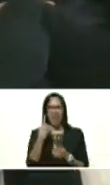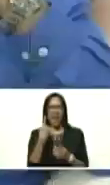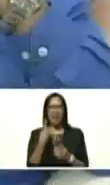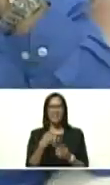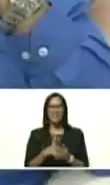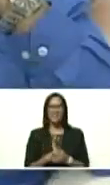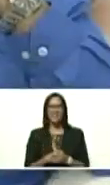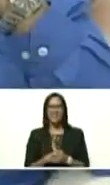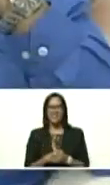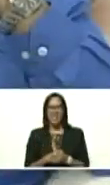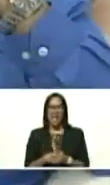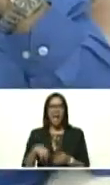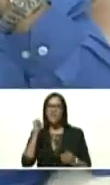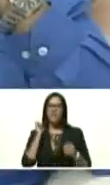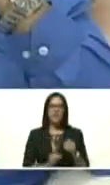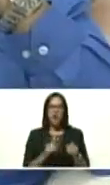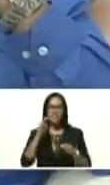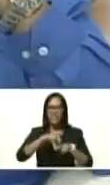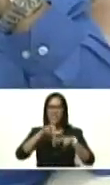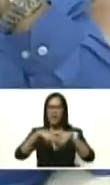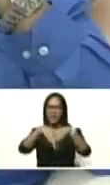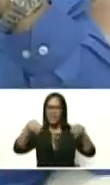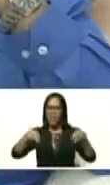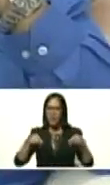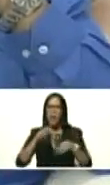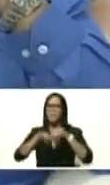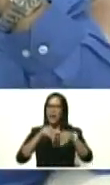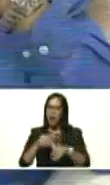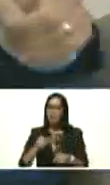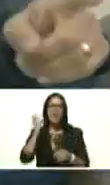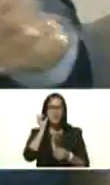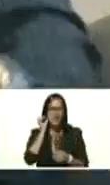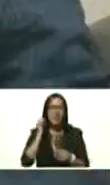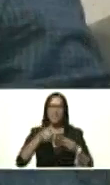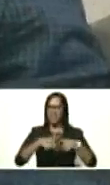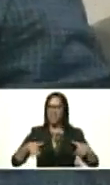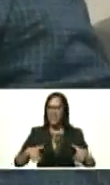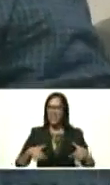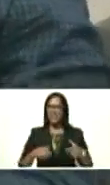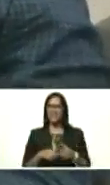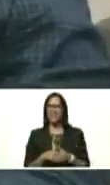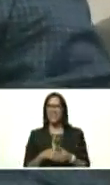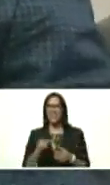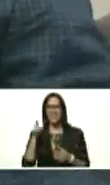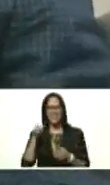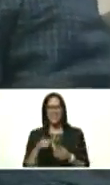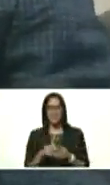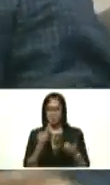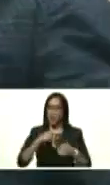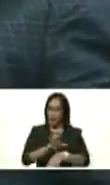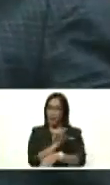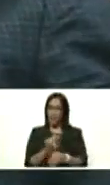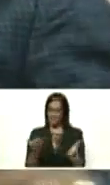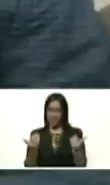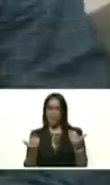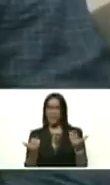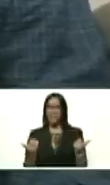sí. Hay un palo sembrado en el hoyo de la orilla del mar. Una chica, en bikini. Esa la canta Quinito. Bueno, canta,